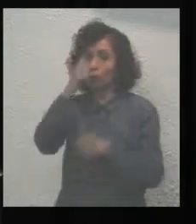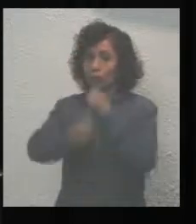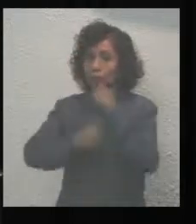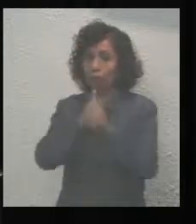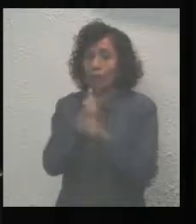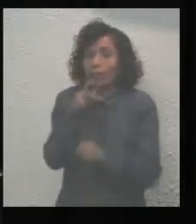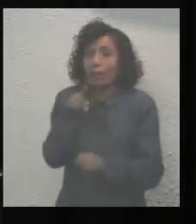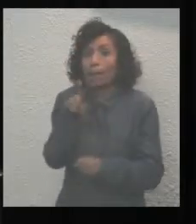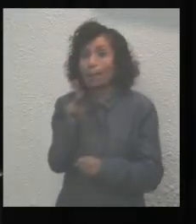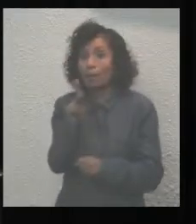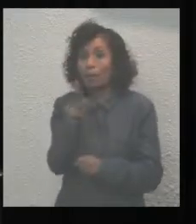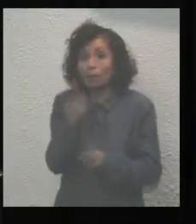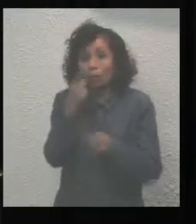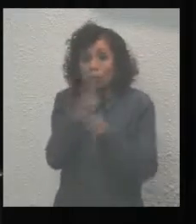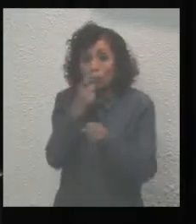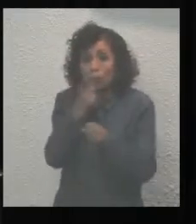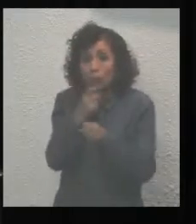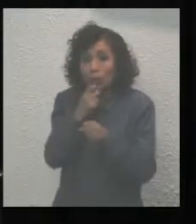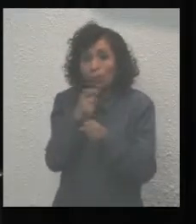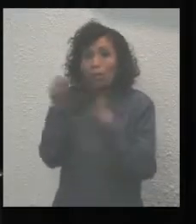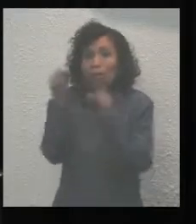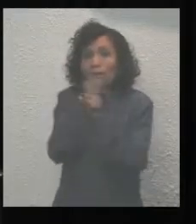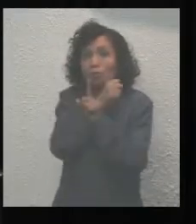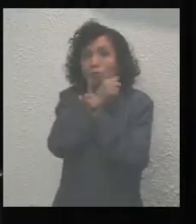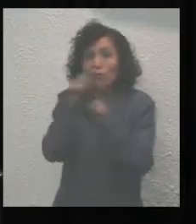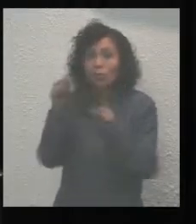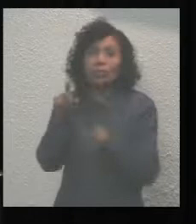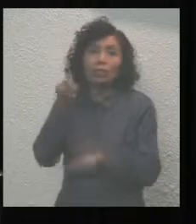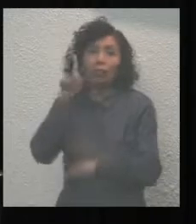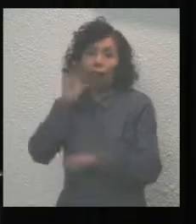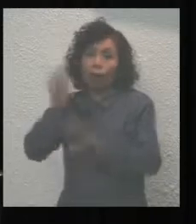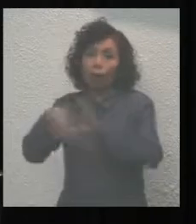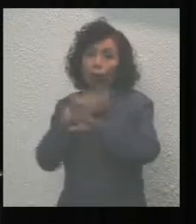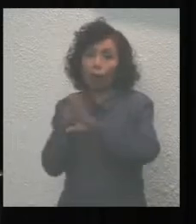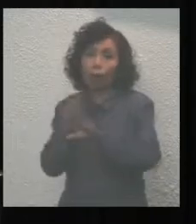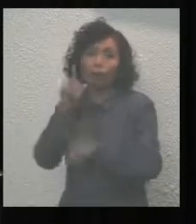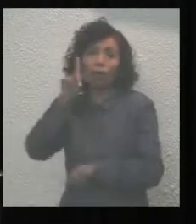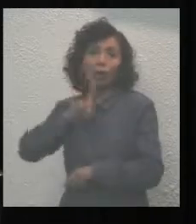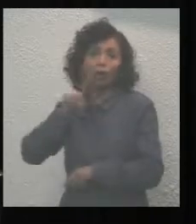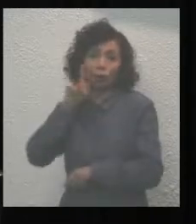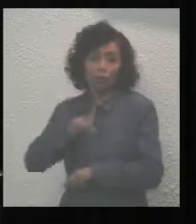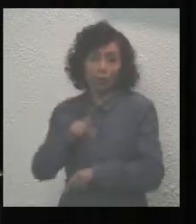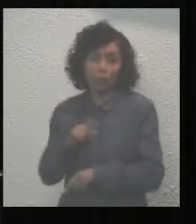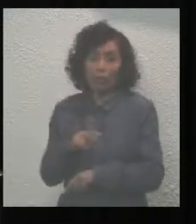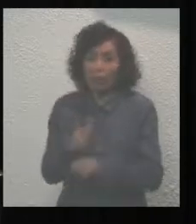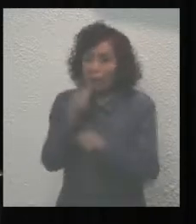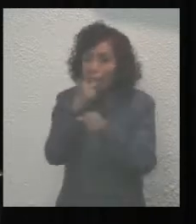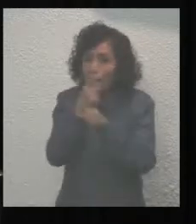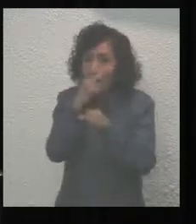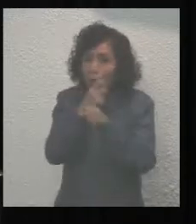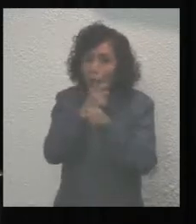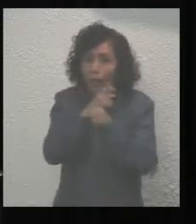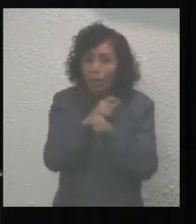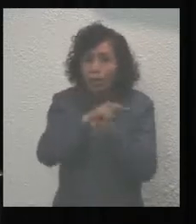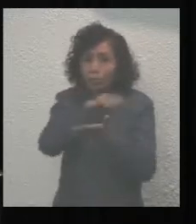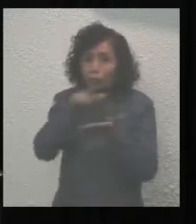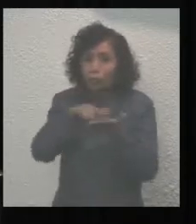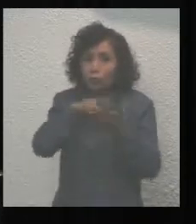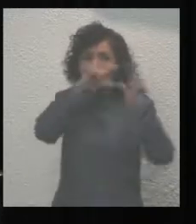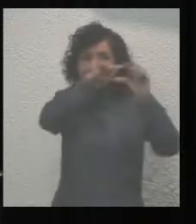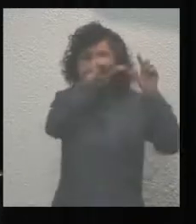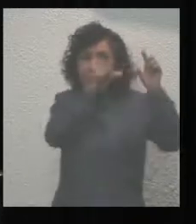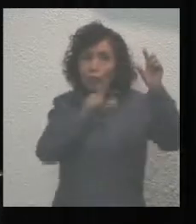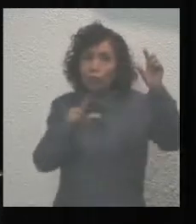también en los primeros lugares de violencia contra las mujeres, ocupando el primer lugar nacional en la tasa de violencia de